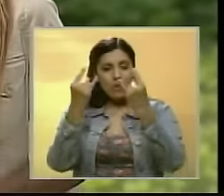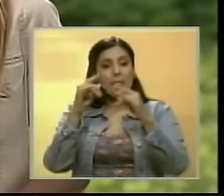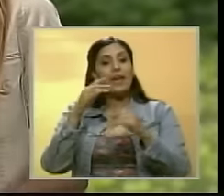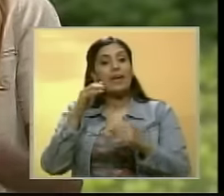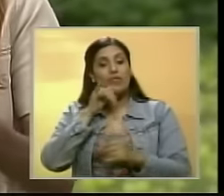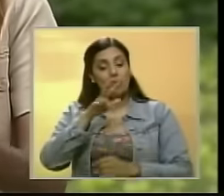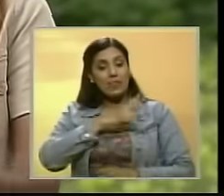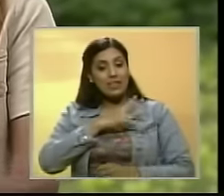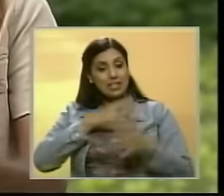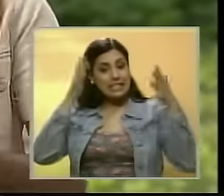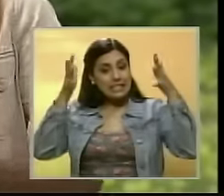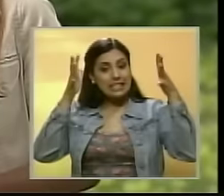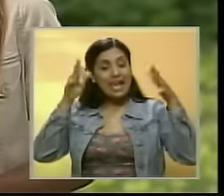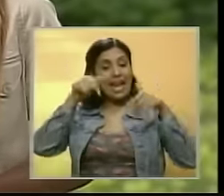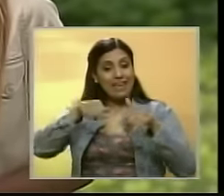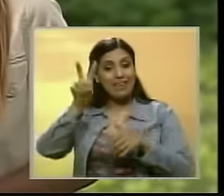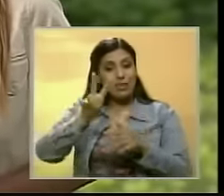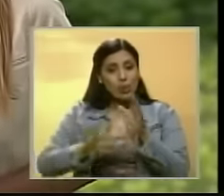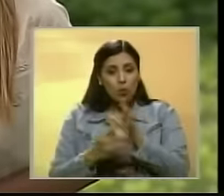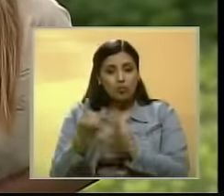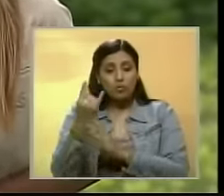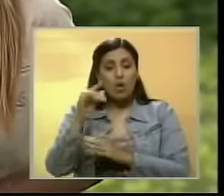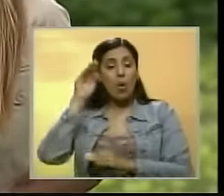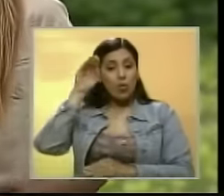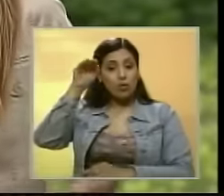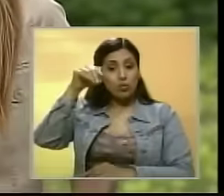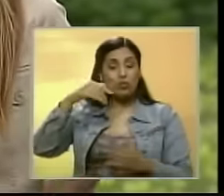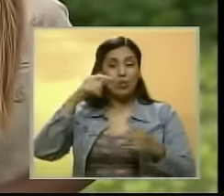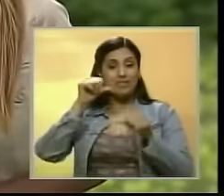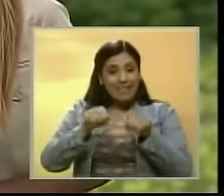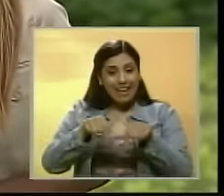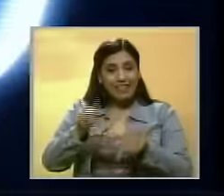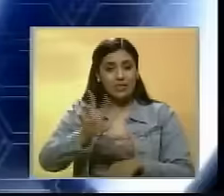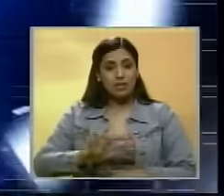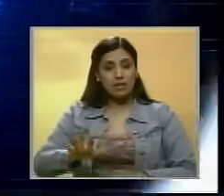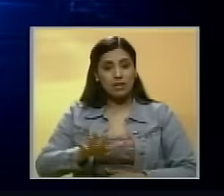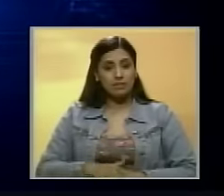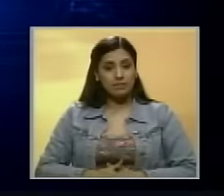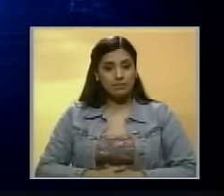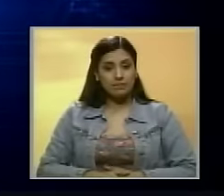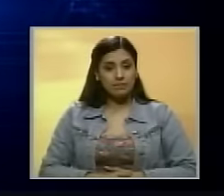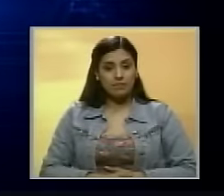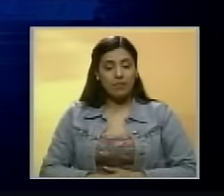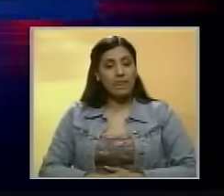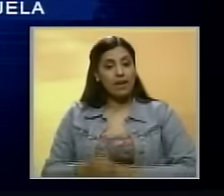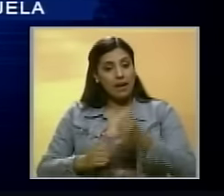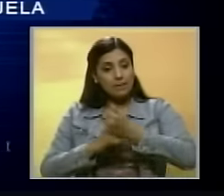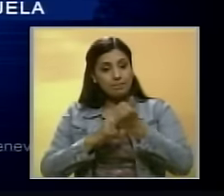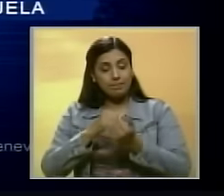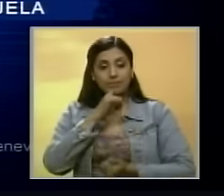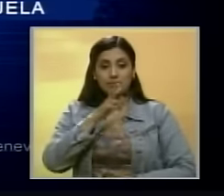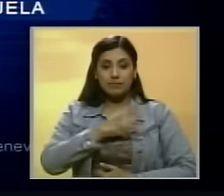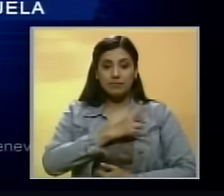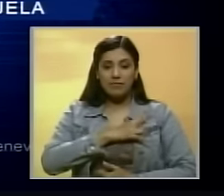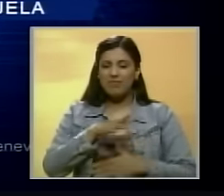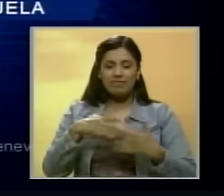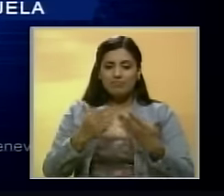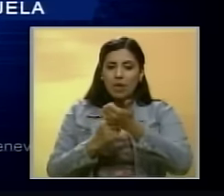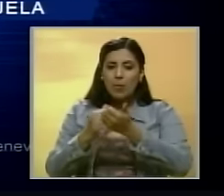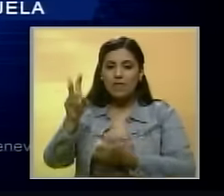te recomienda que eches raíces en tierra venezolana porque el futuro está en la raíz Un aporte más de noticiero